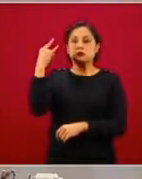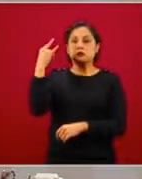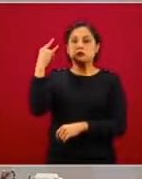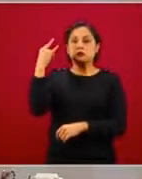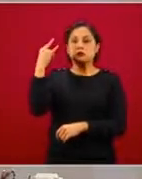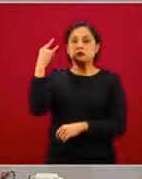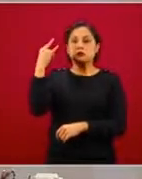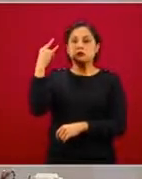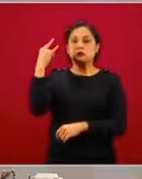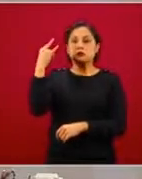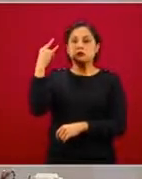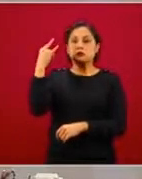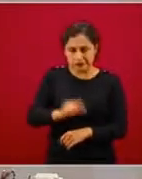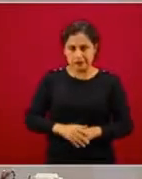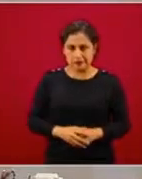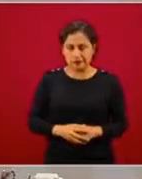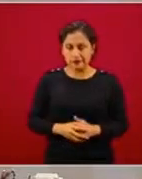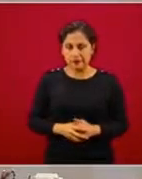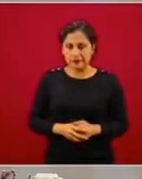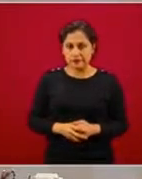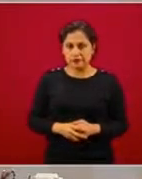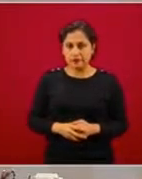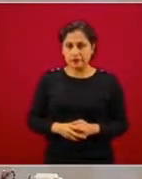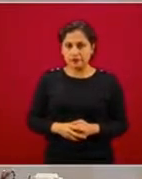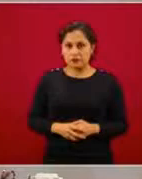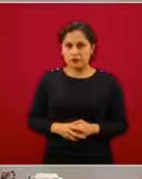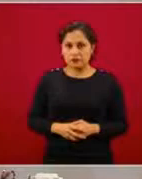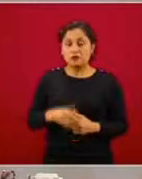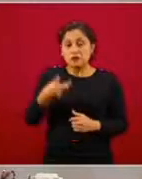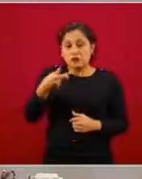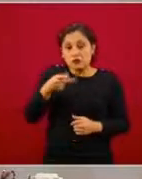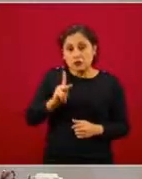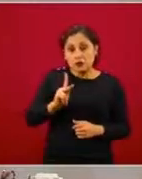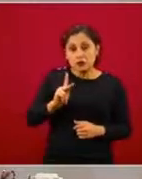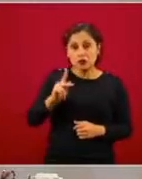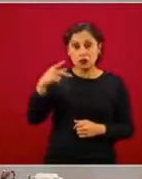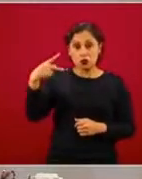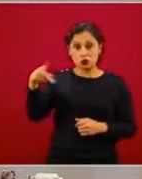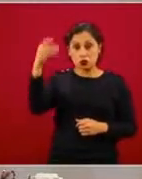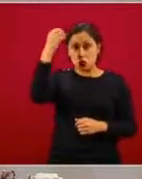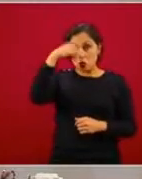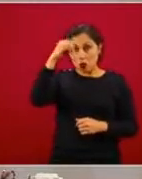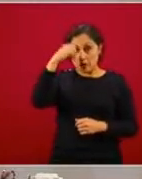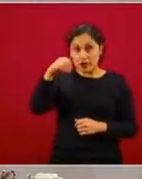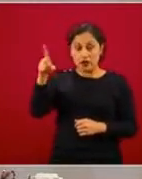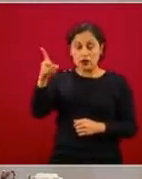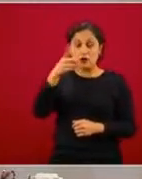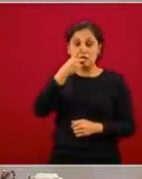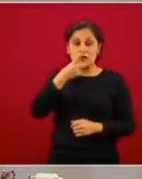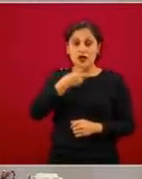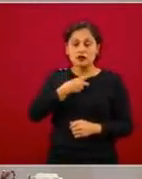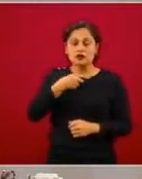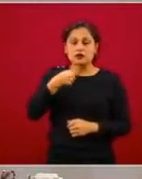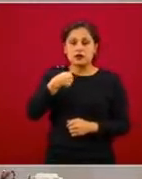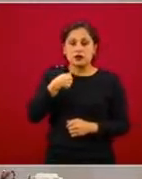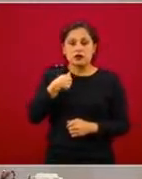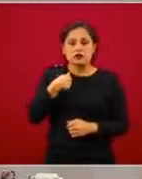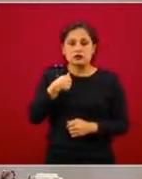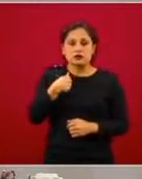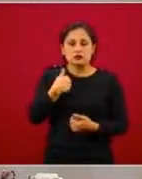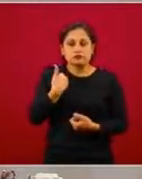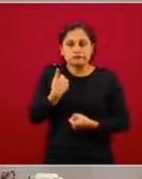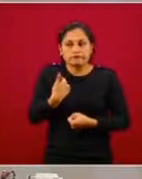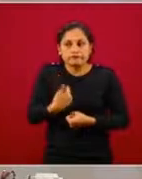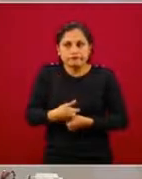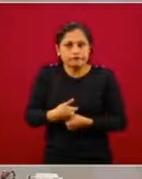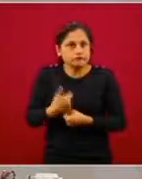pero desde luego but el planteamiento que usted what hace you me ayuda a were identificar cómo suggesting, pudieron haberse it dado las did